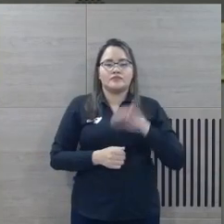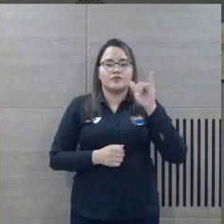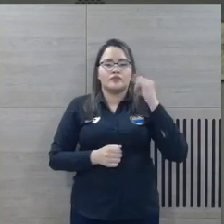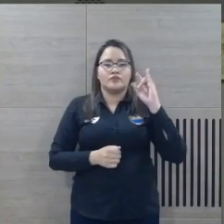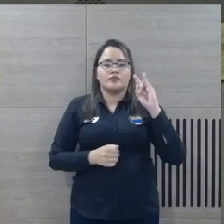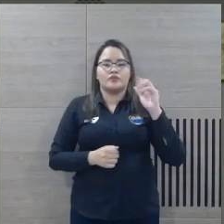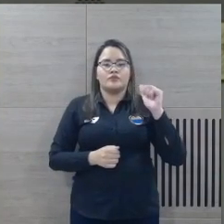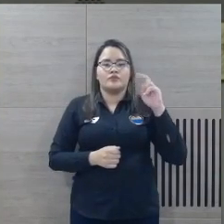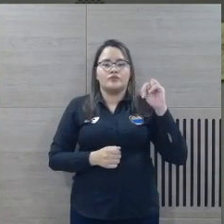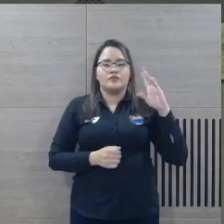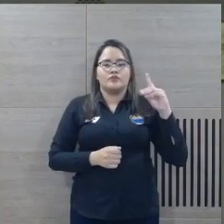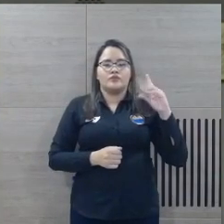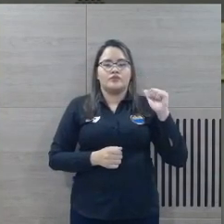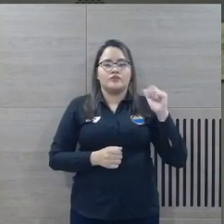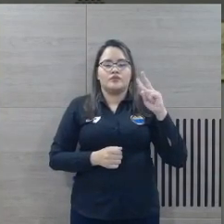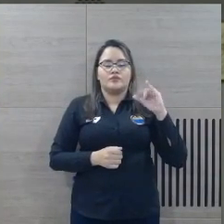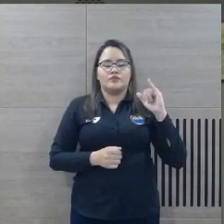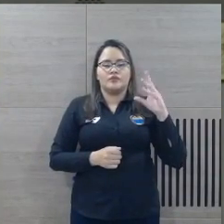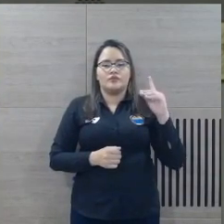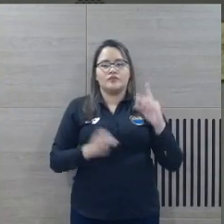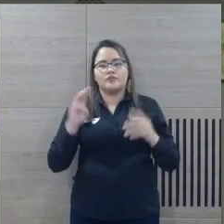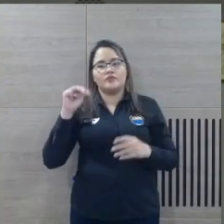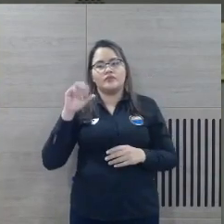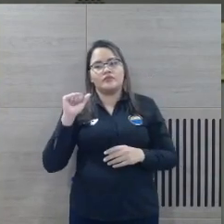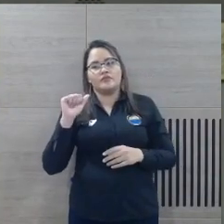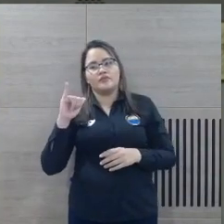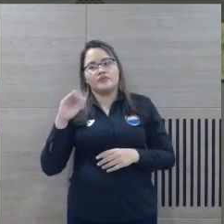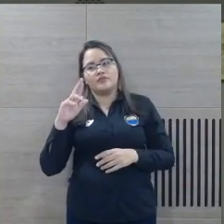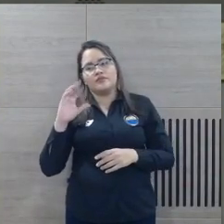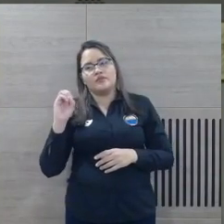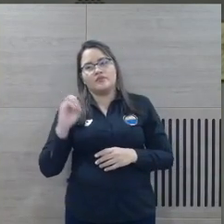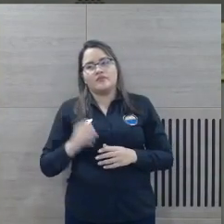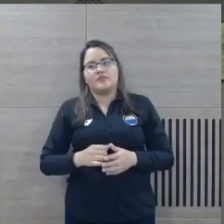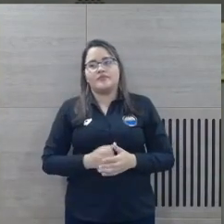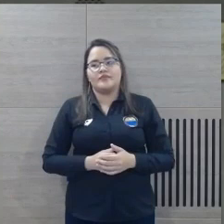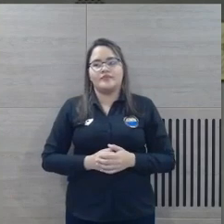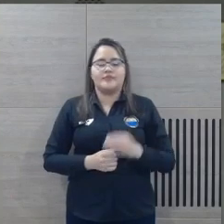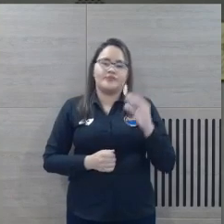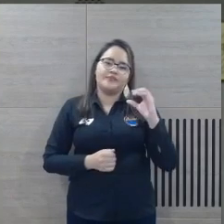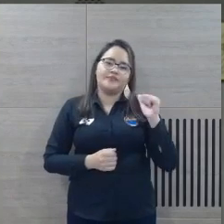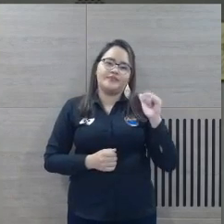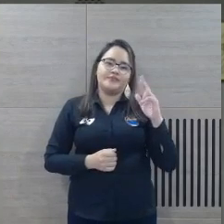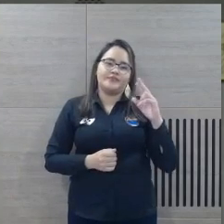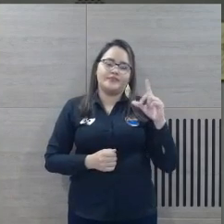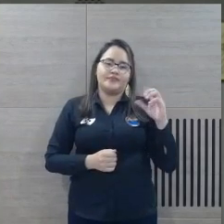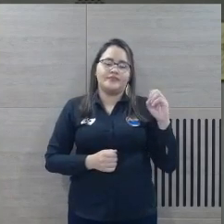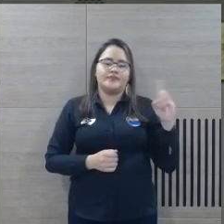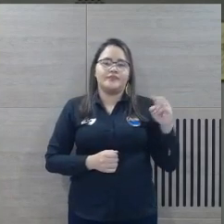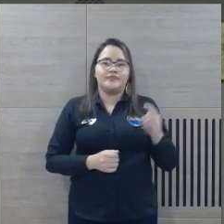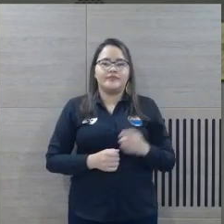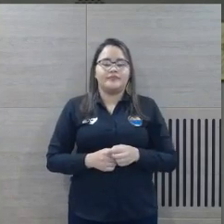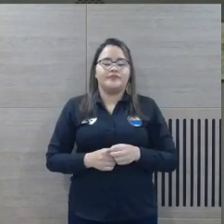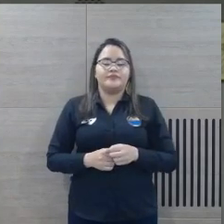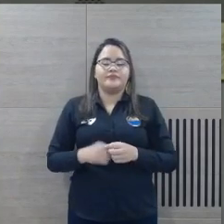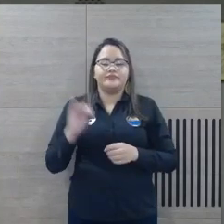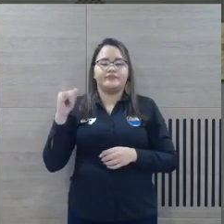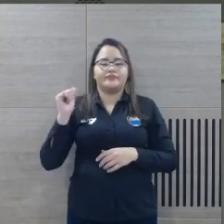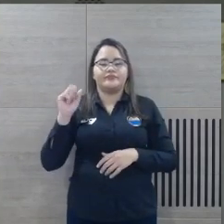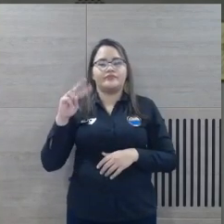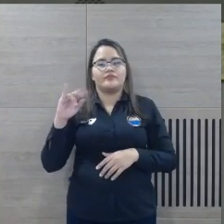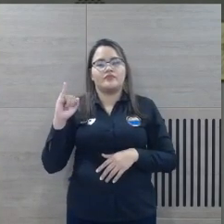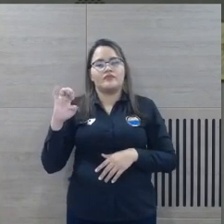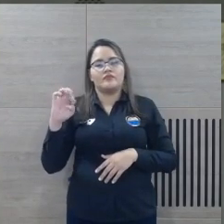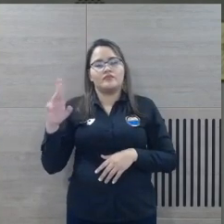Navas. Carmen Dali Vega Pérez. Ramiro Junior Vega Balaguera. Cristian David Vergel Ojeda.